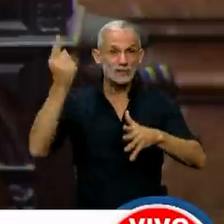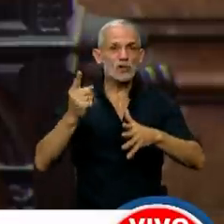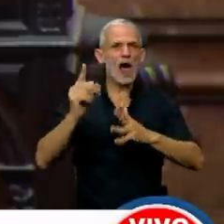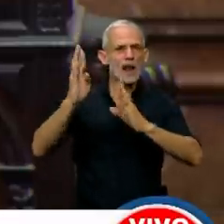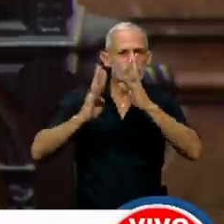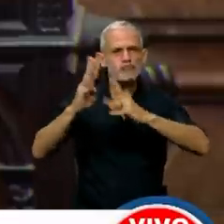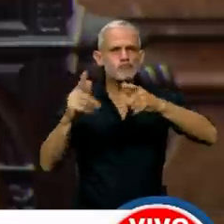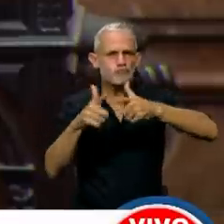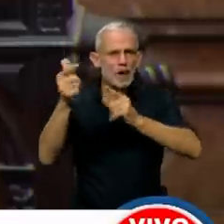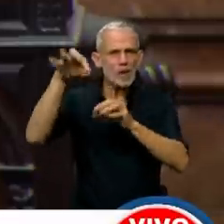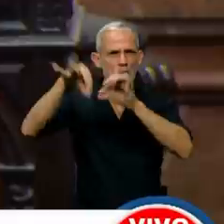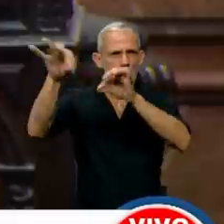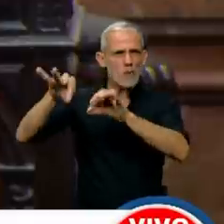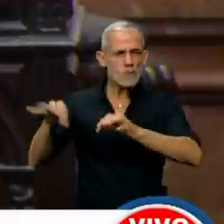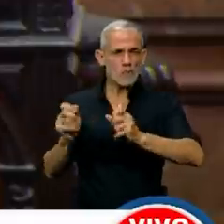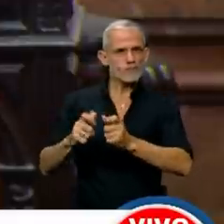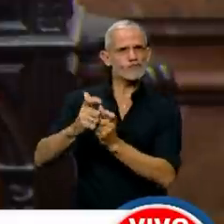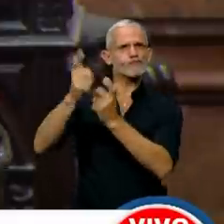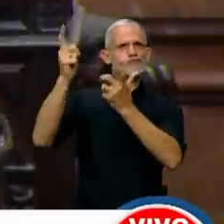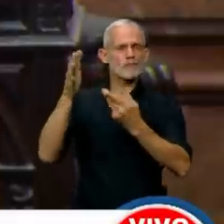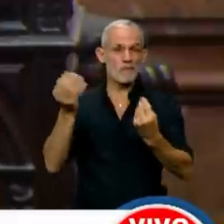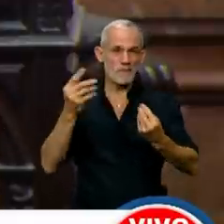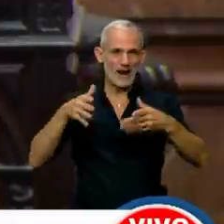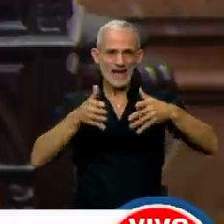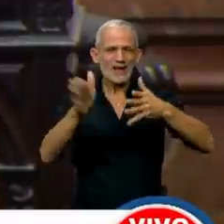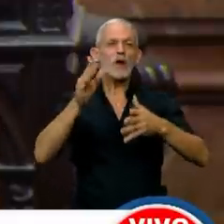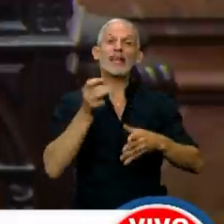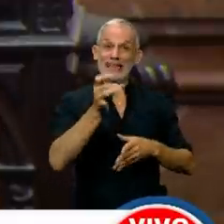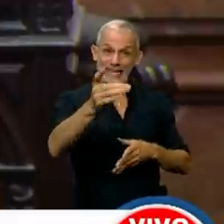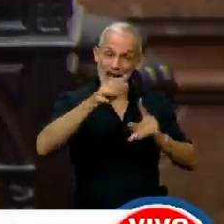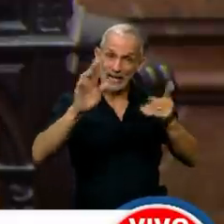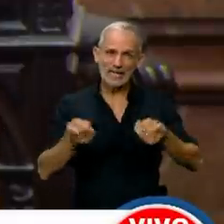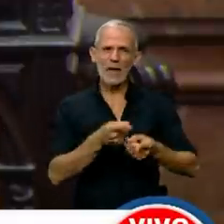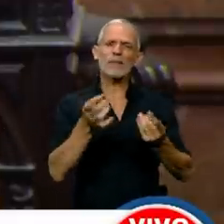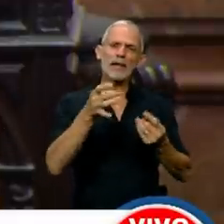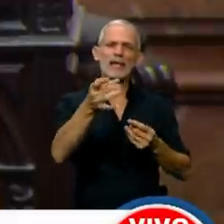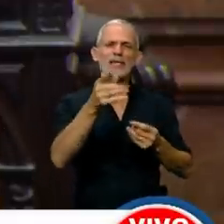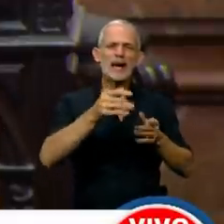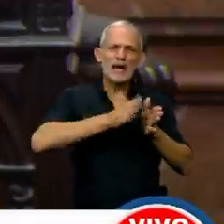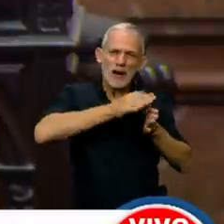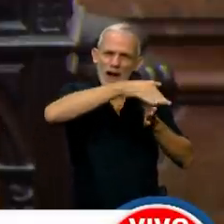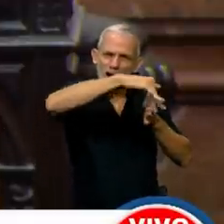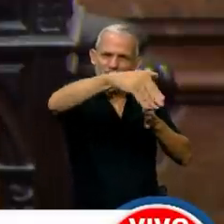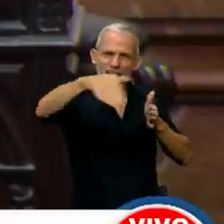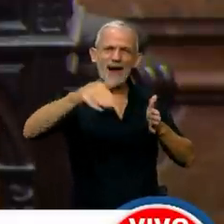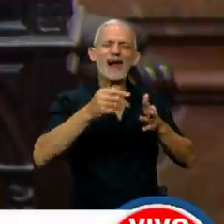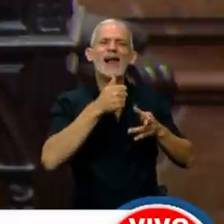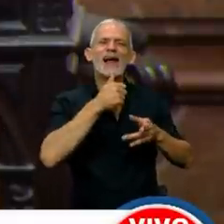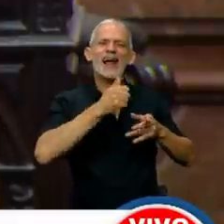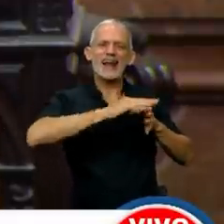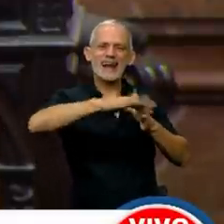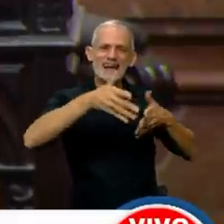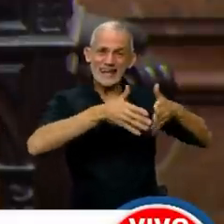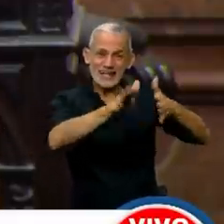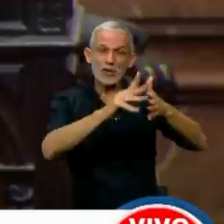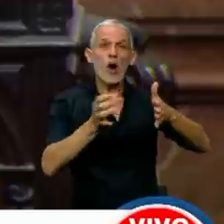provinciales para los corredores ferroviarios para las costas ribereñas me pareció realmente